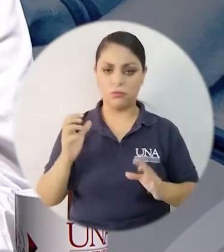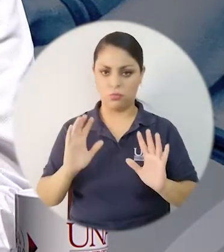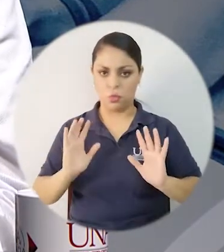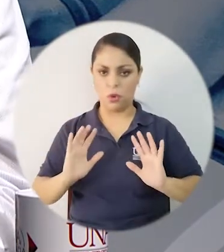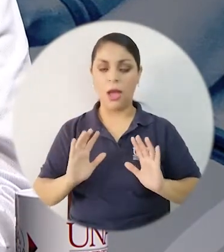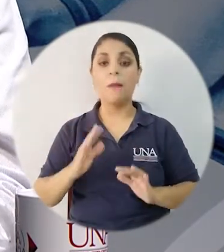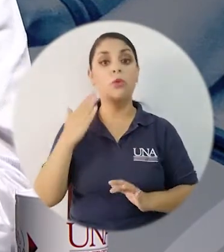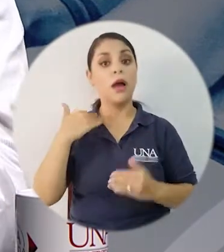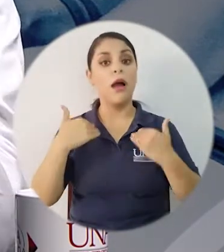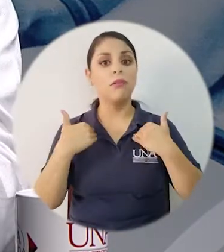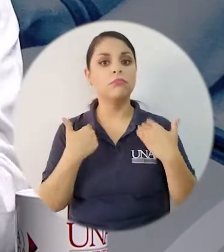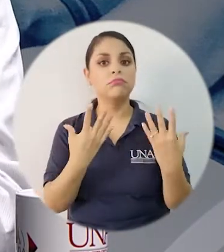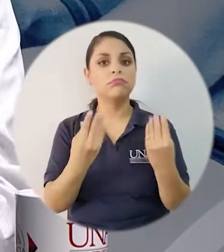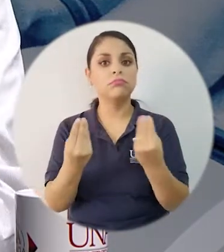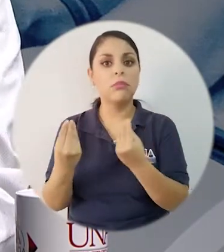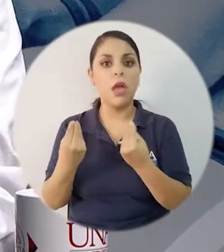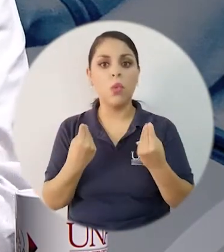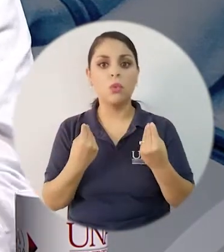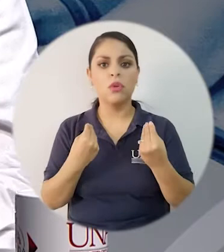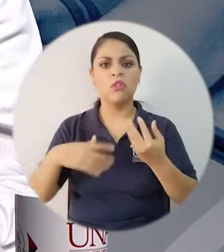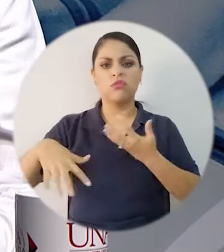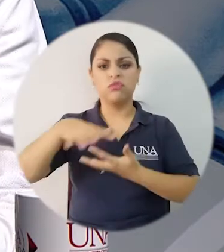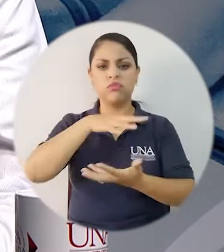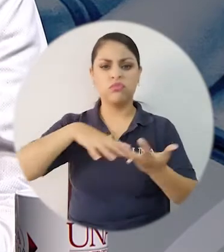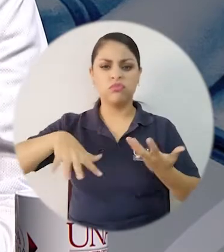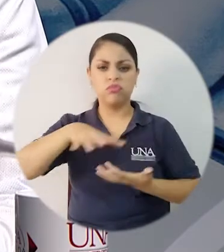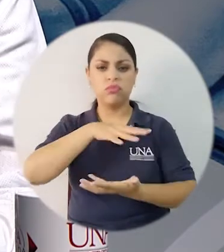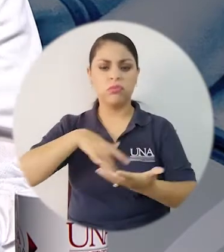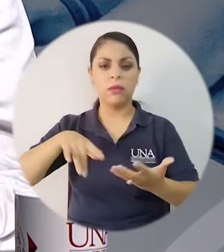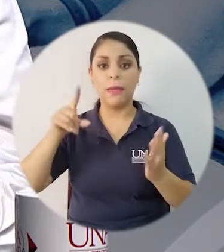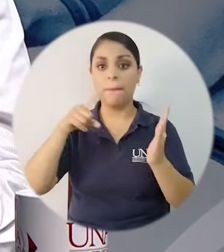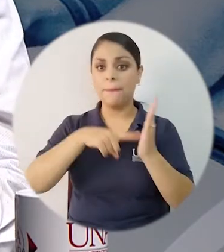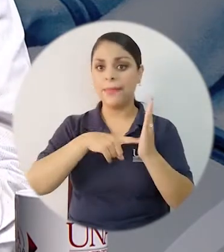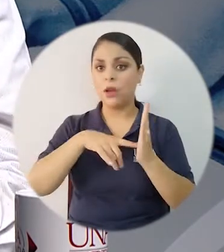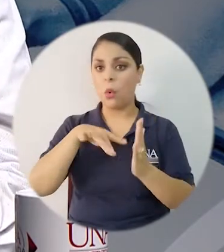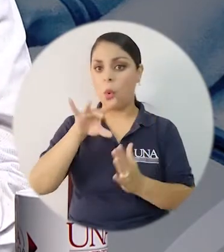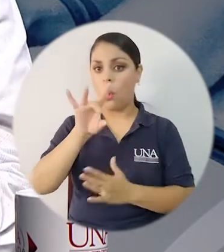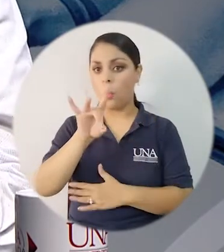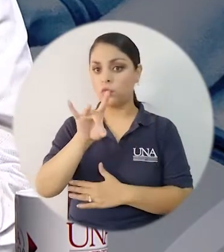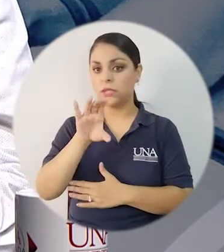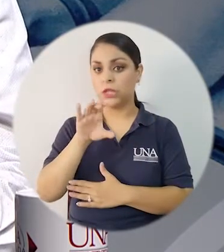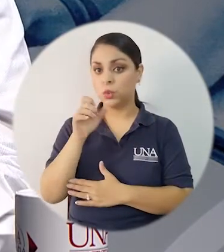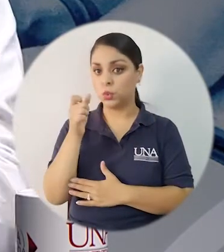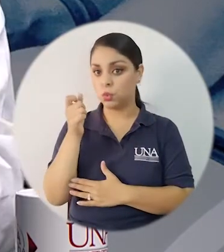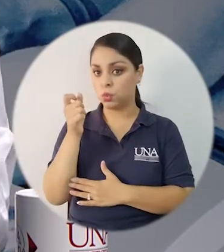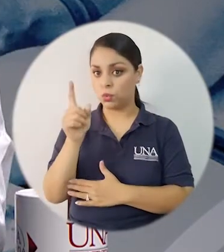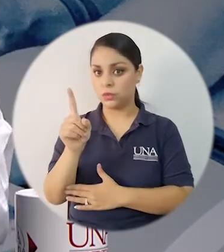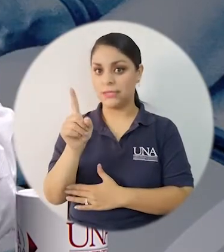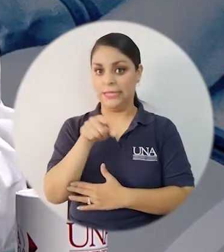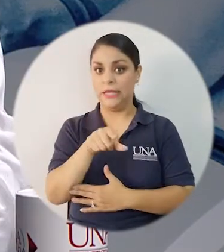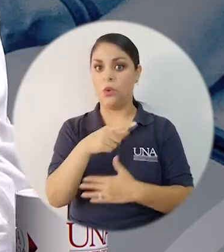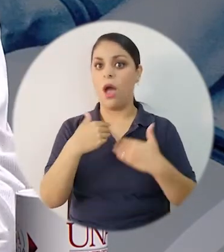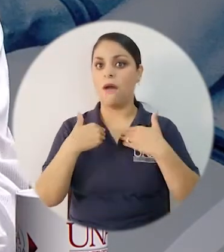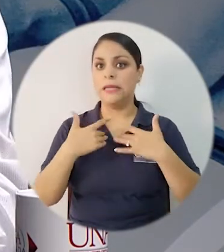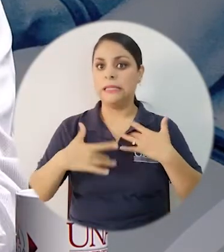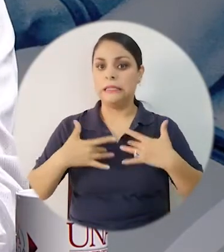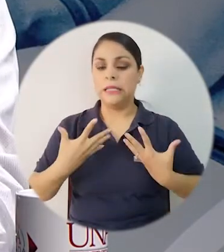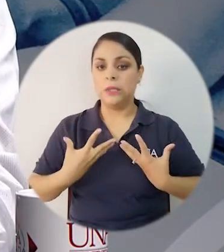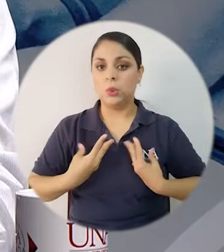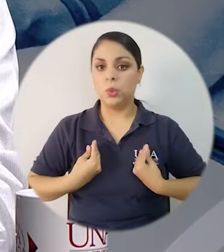había temores. Por ejemplo, las revueltas de 1811 había dejado un